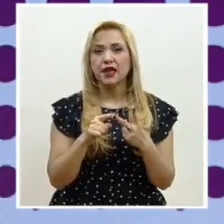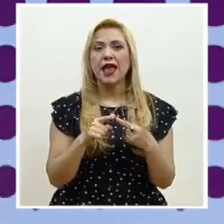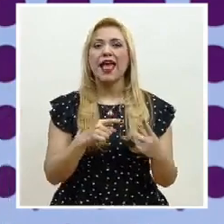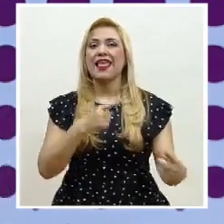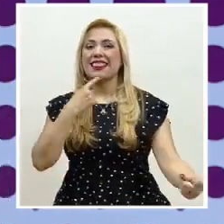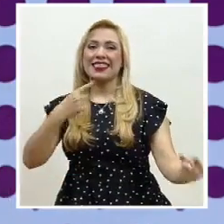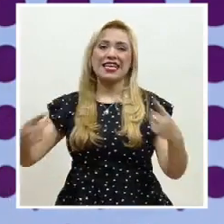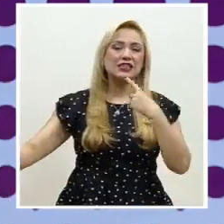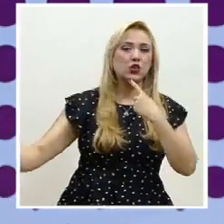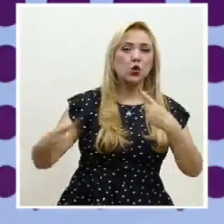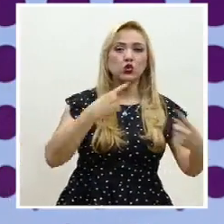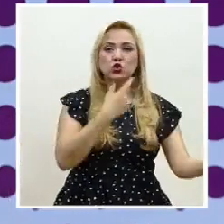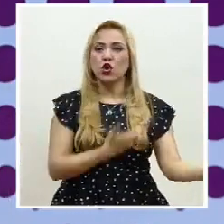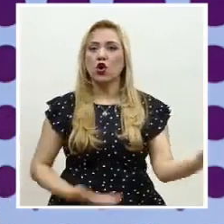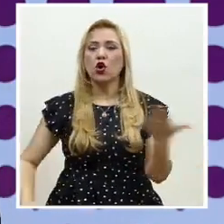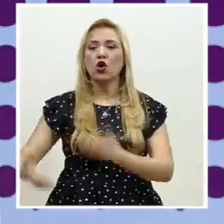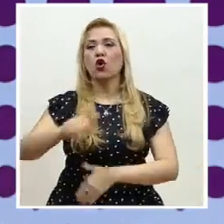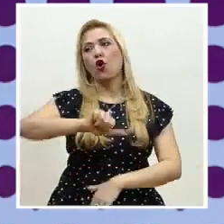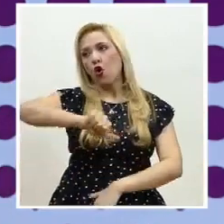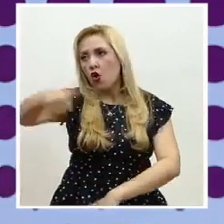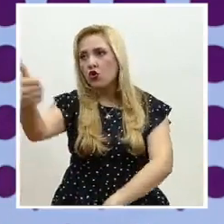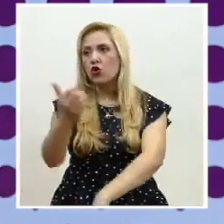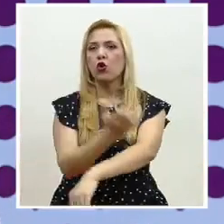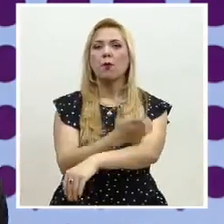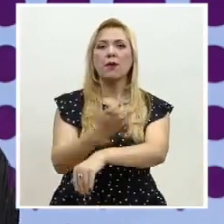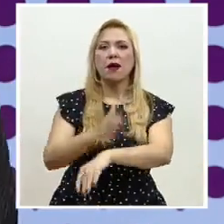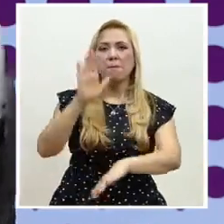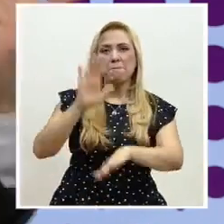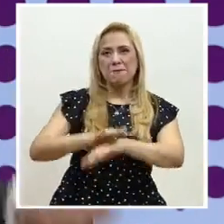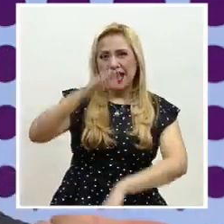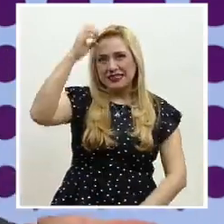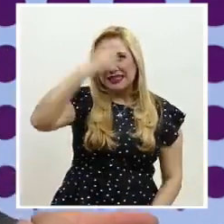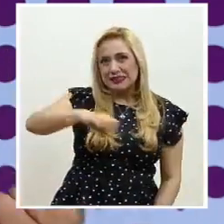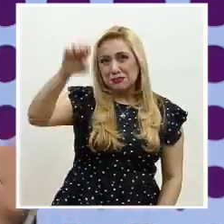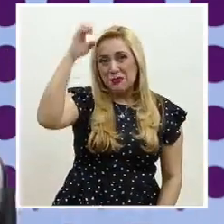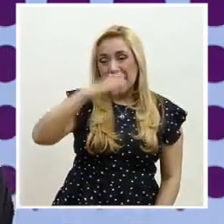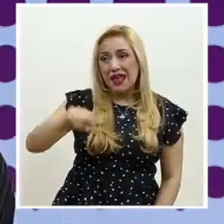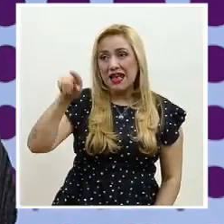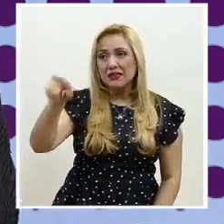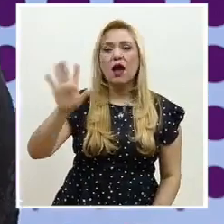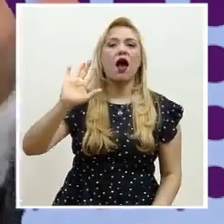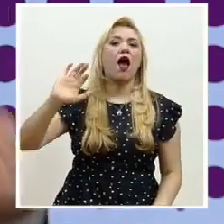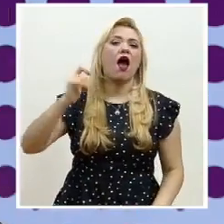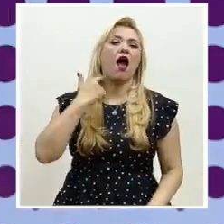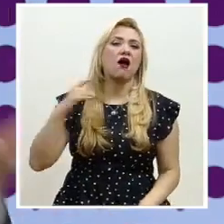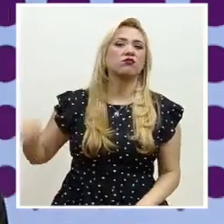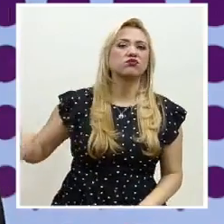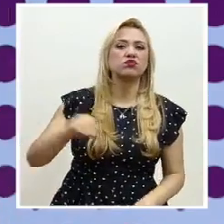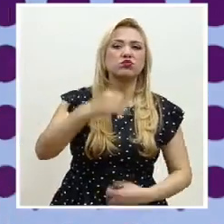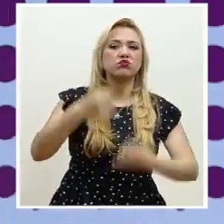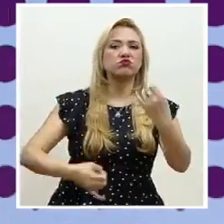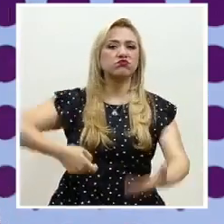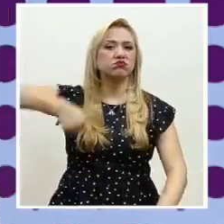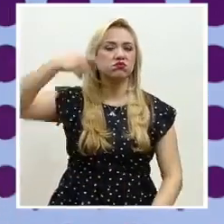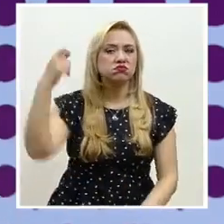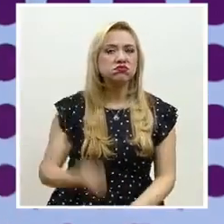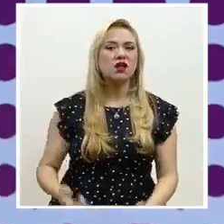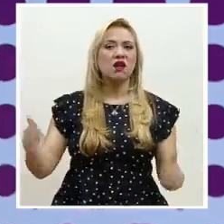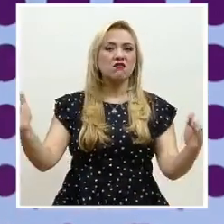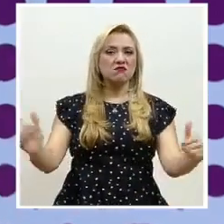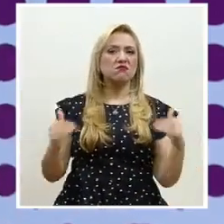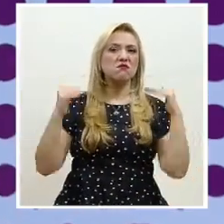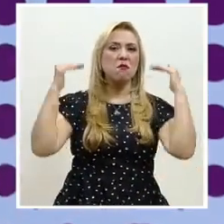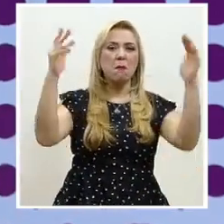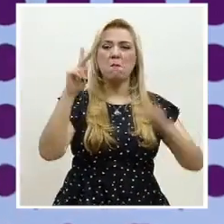discusión con otros compañeros que puedan tener mayor expertise. Aprovechamos a los de carrera judicial, a los que tienen posgrados especializados